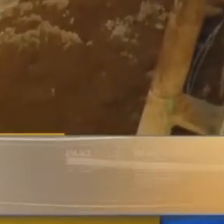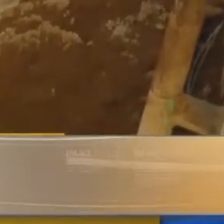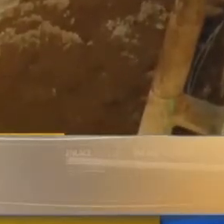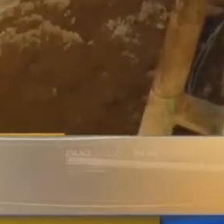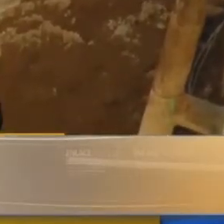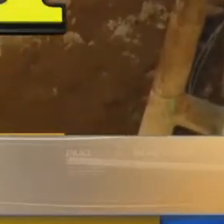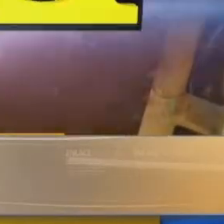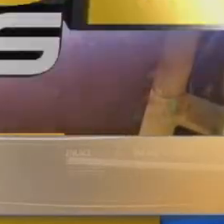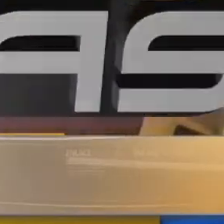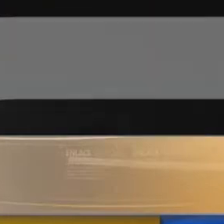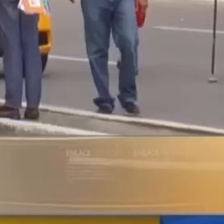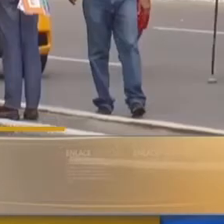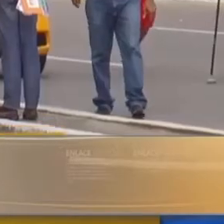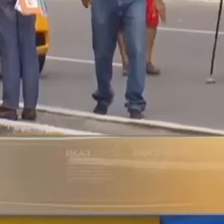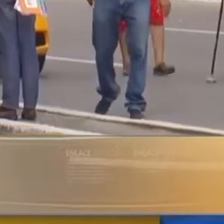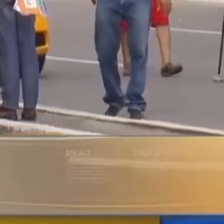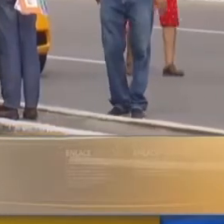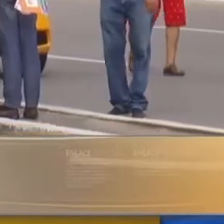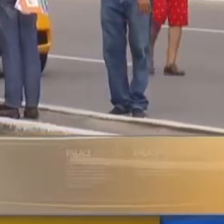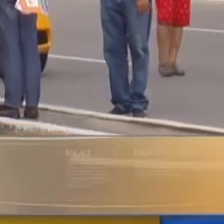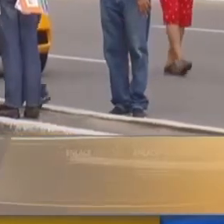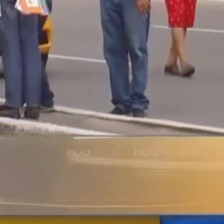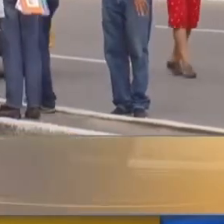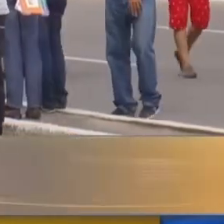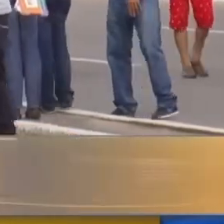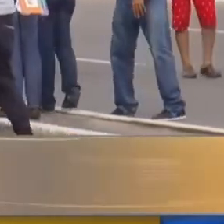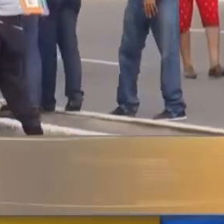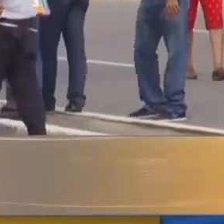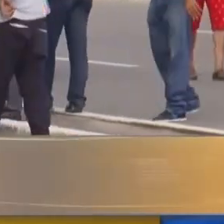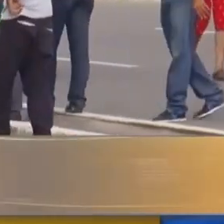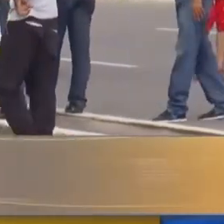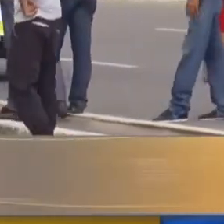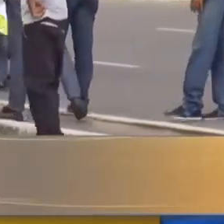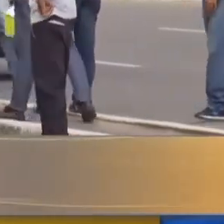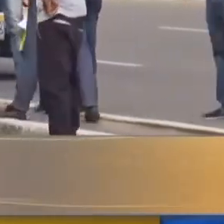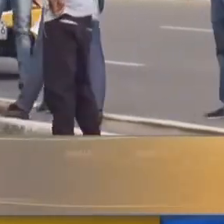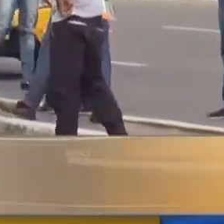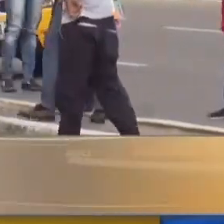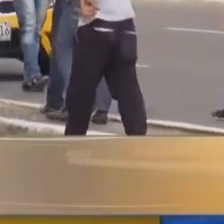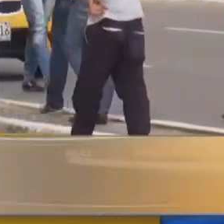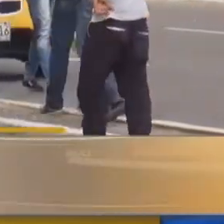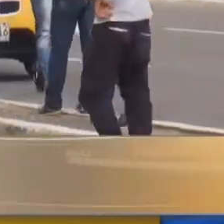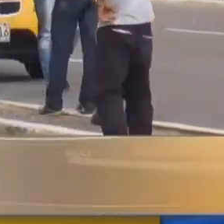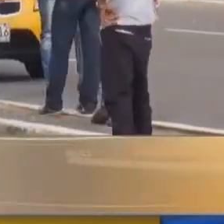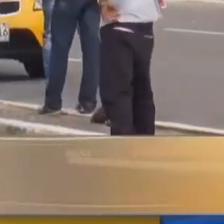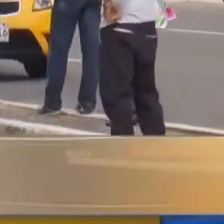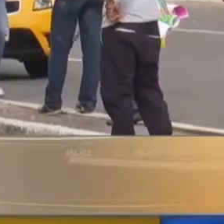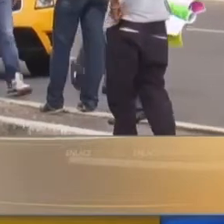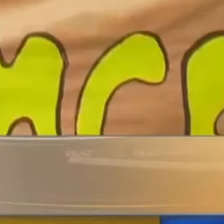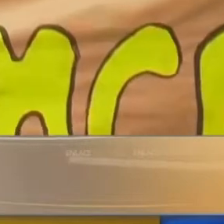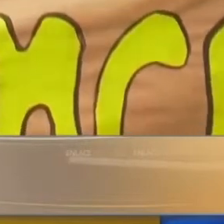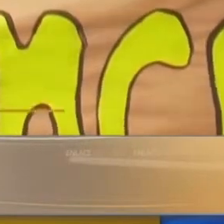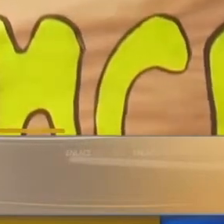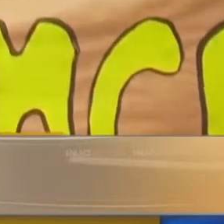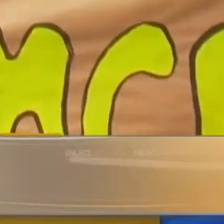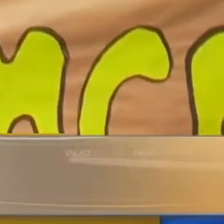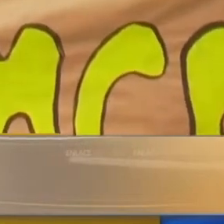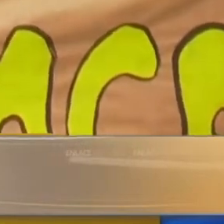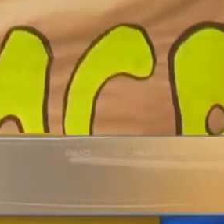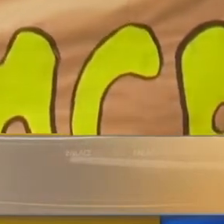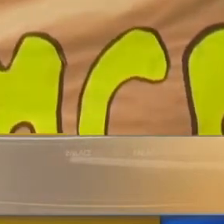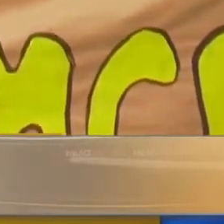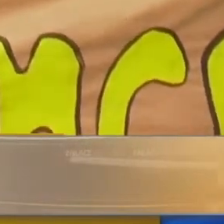Culver en ese sector. Con una marcha desde la USO Nacional hasta el Parque Camilo Torres, se cumplió jornada de cacerolazo este miércoles en Barranca